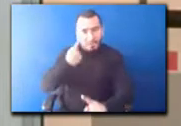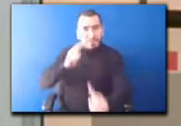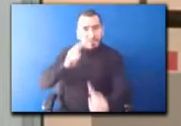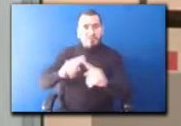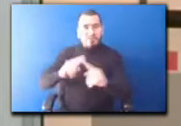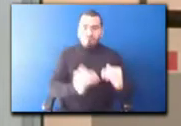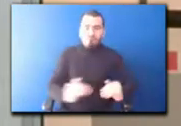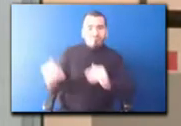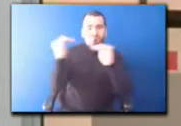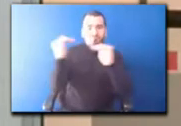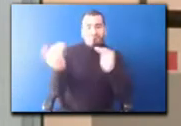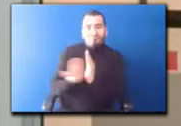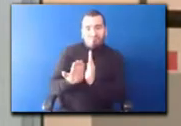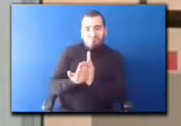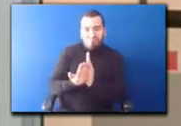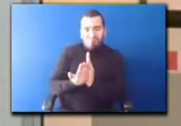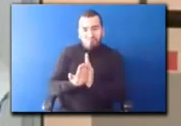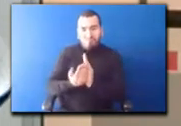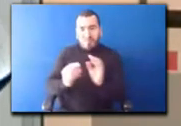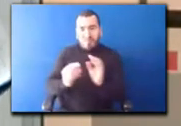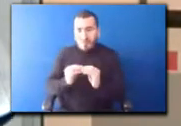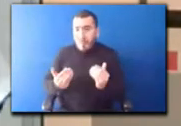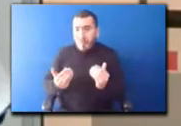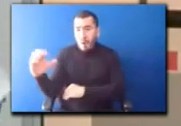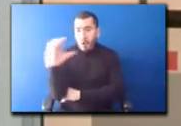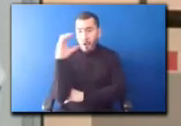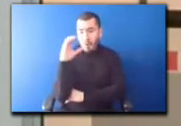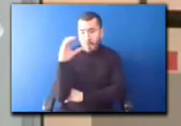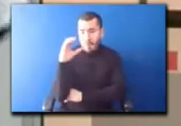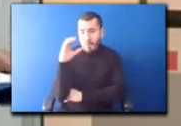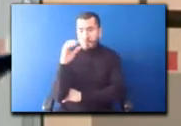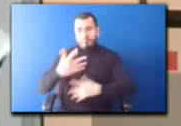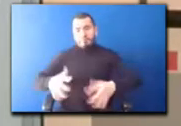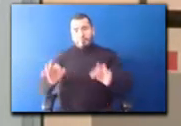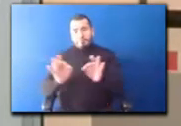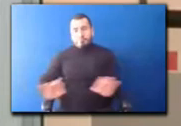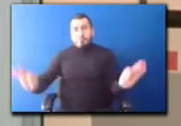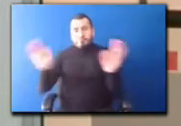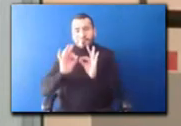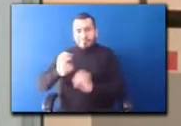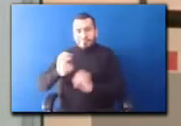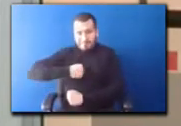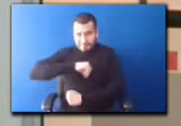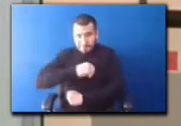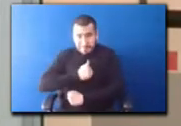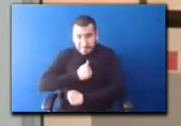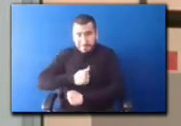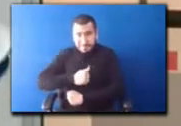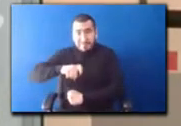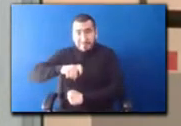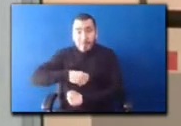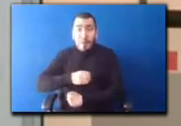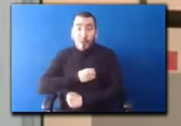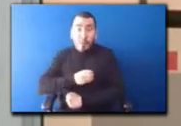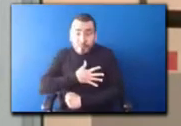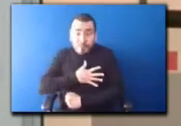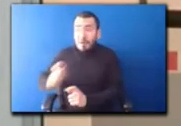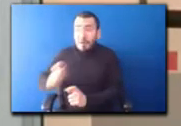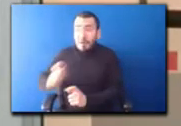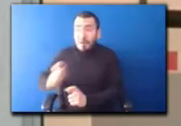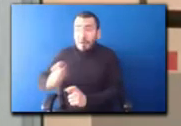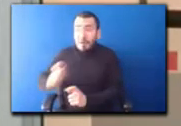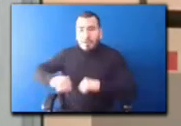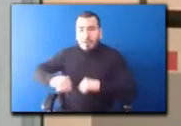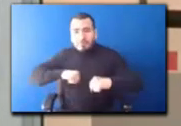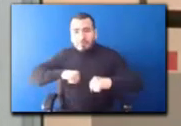superior en un país como el nuestro, que necesita realmente de esas oportunidades, y esa es la apuesta